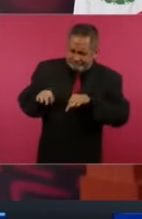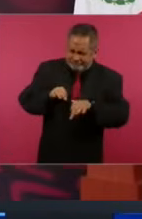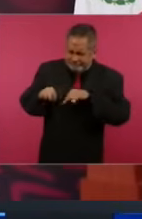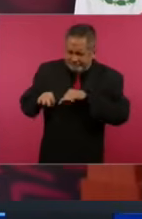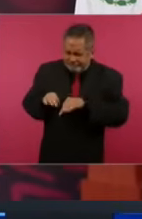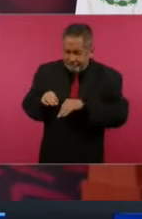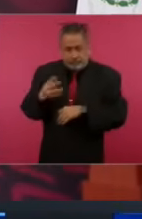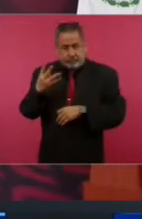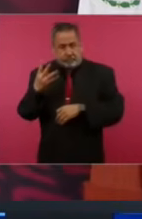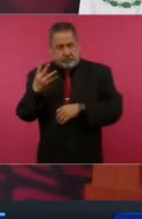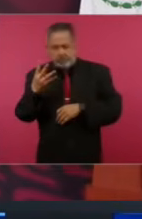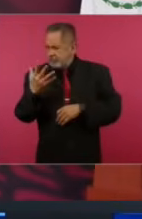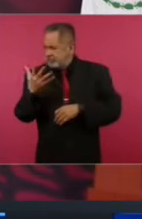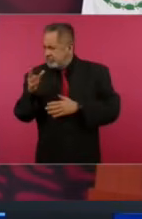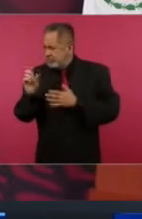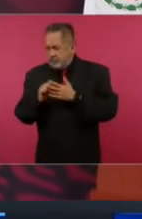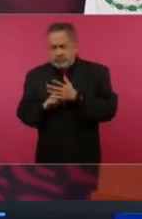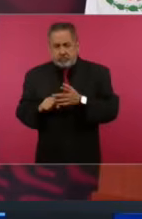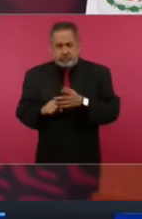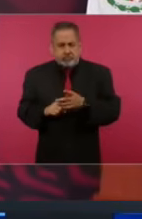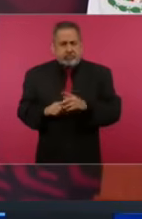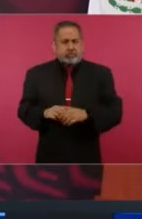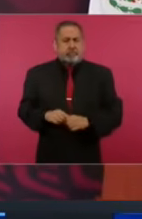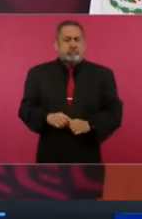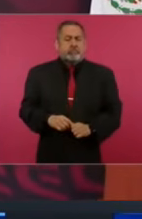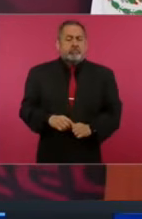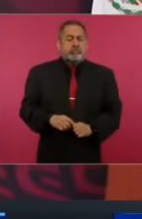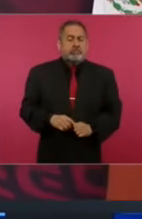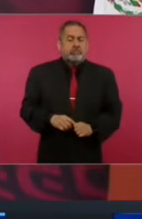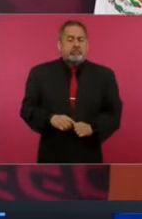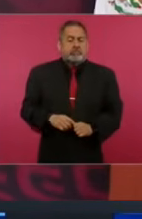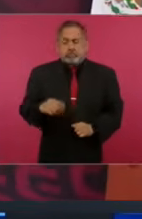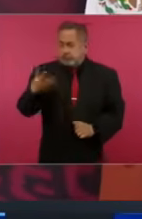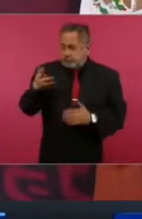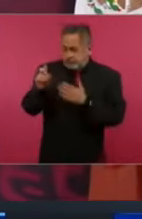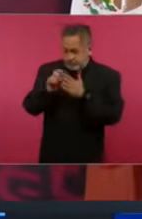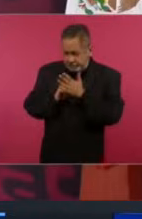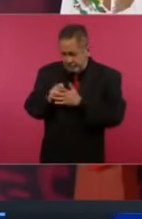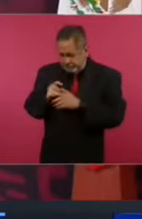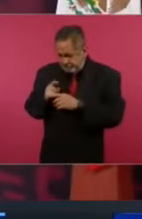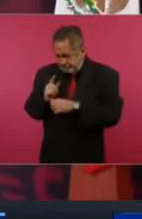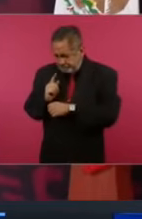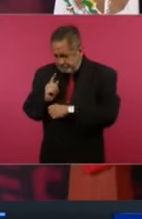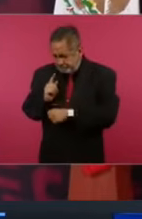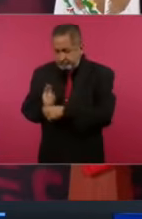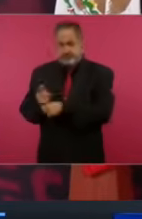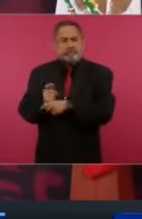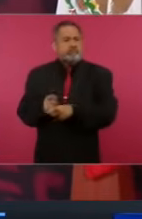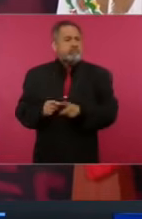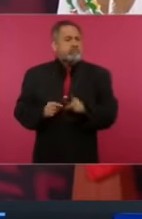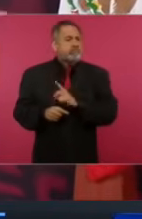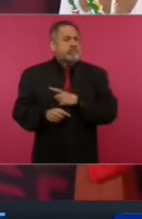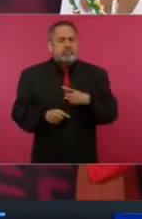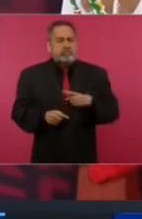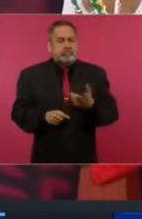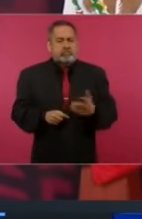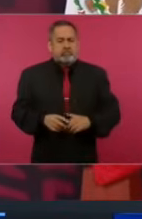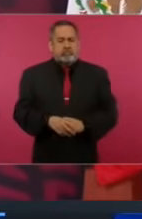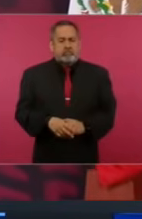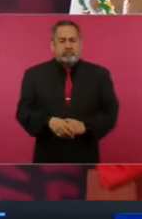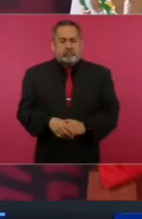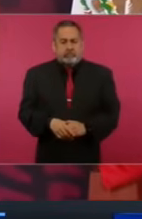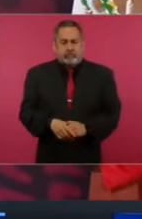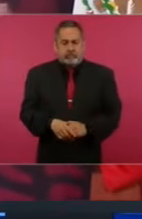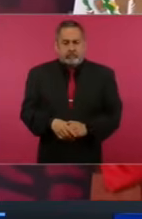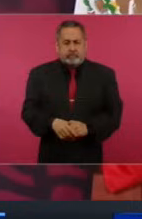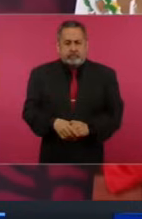allá no confiaba en la investigación, ni el padre, ni nada. Pero ese delito era del fuero común. Entonces,